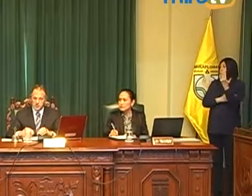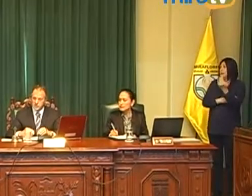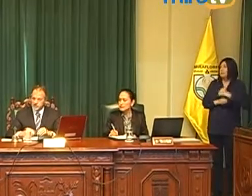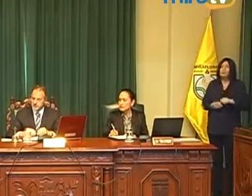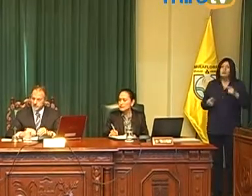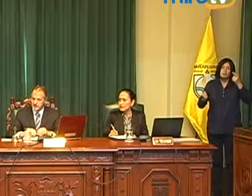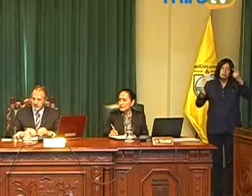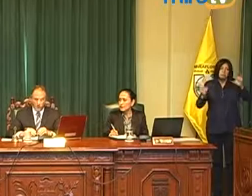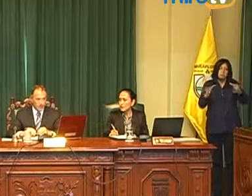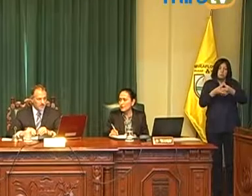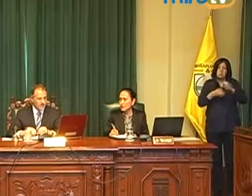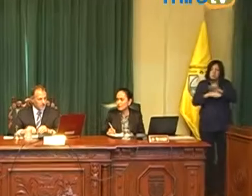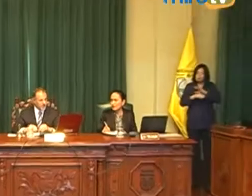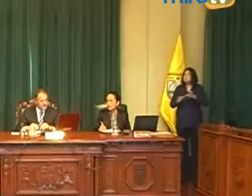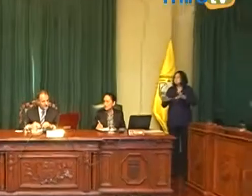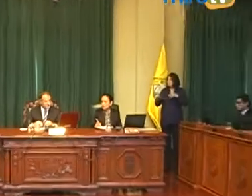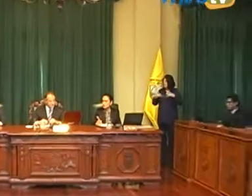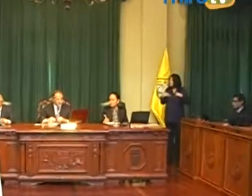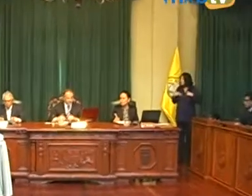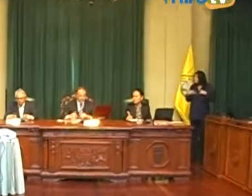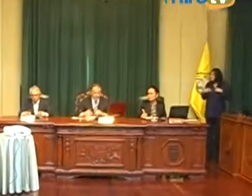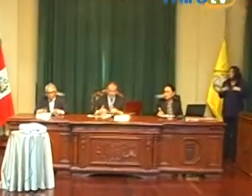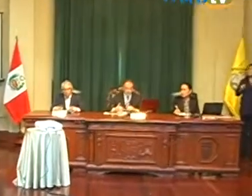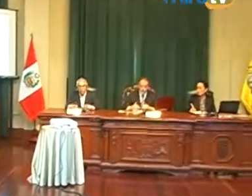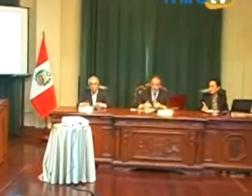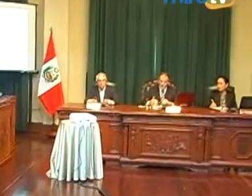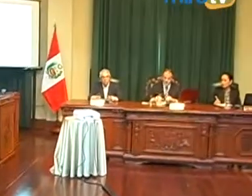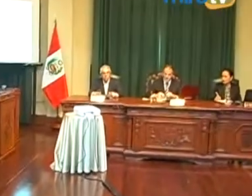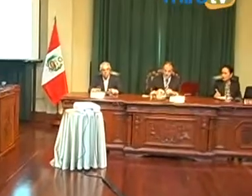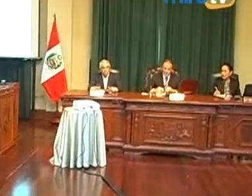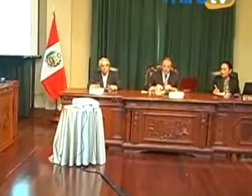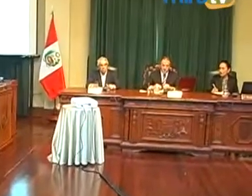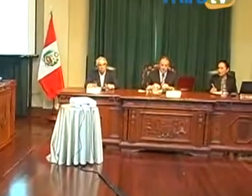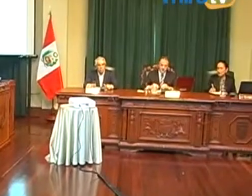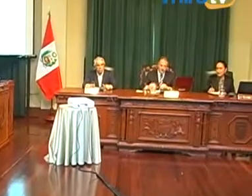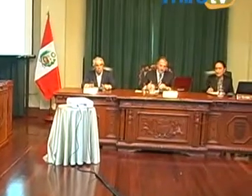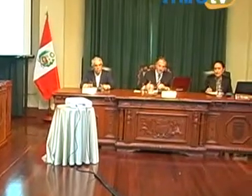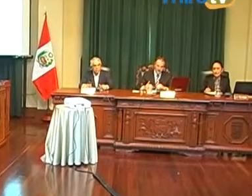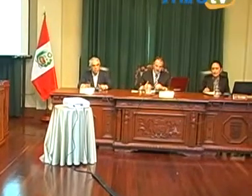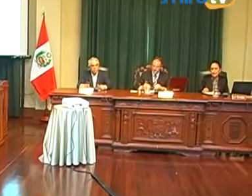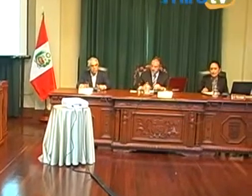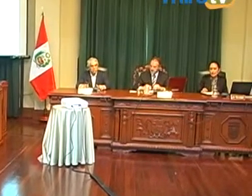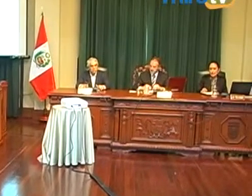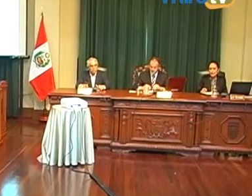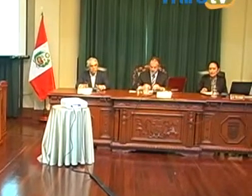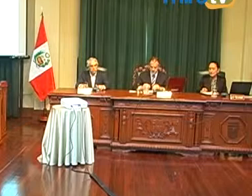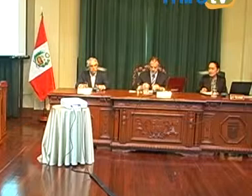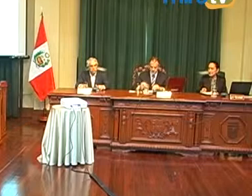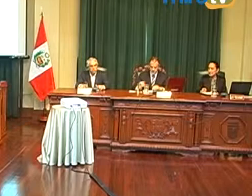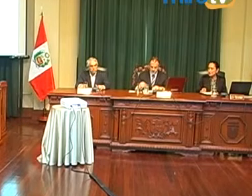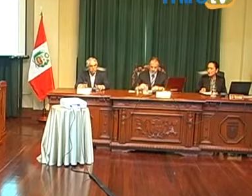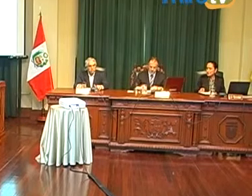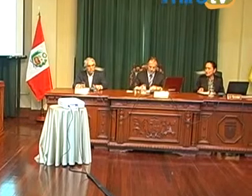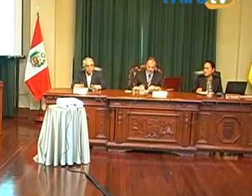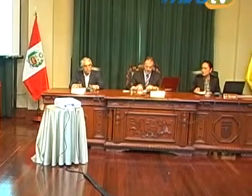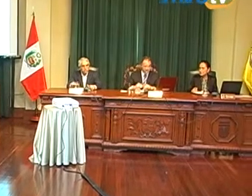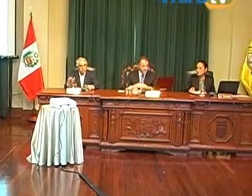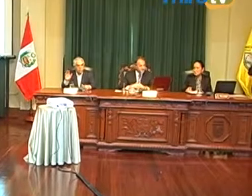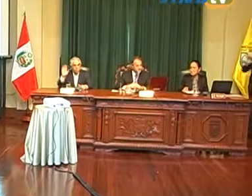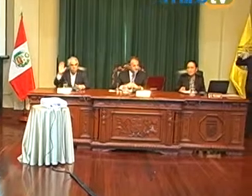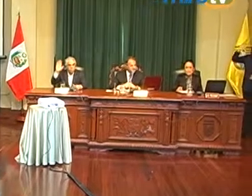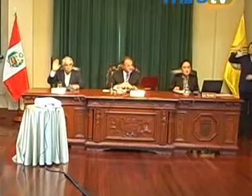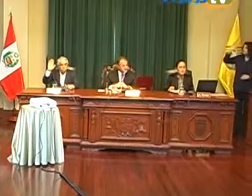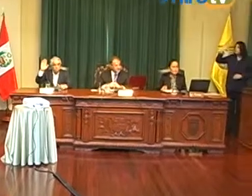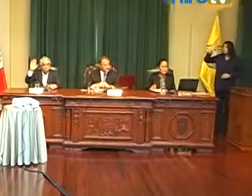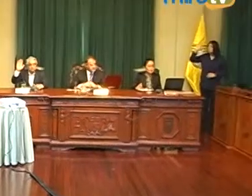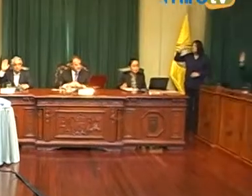Aquellos miembros del Consejo que estén a favor de aprobar los acuerdos tomados y la exoneración del acta, sigan expresando en señal de conformidad.